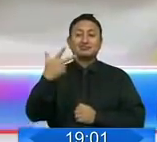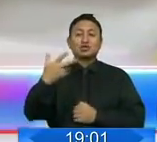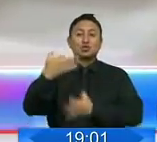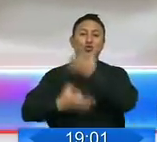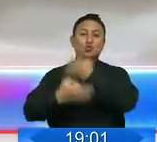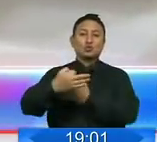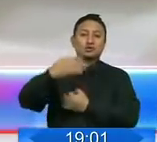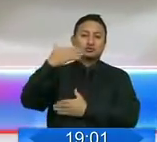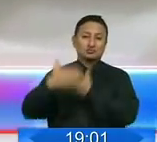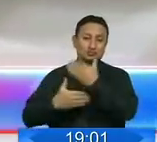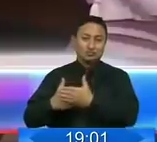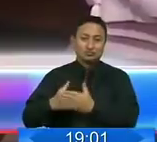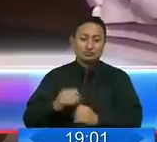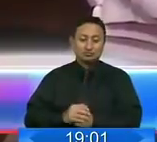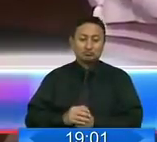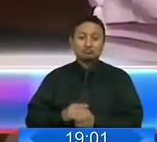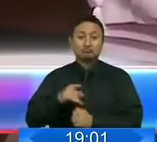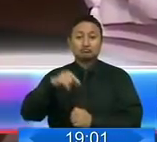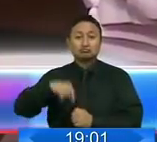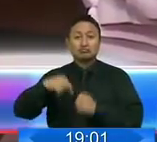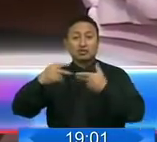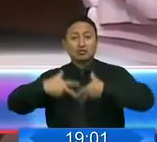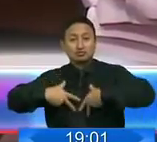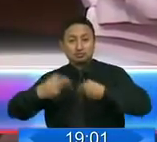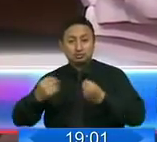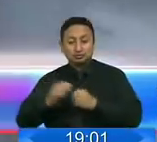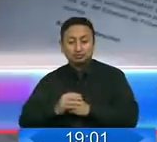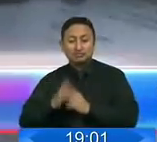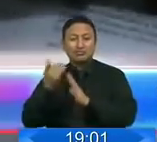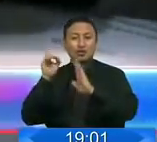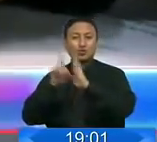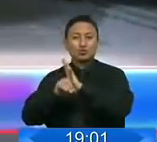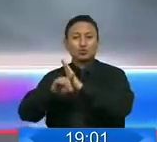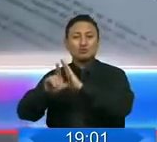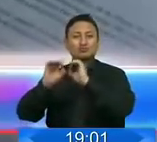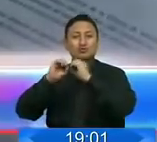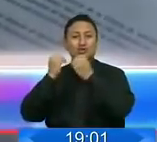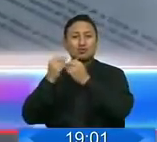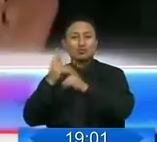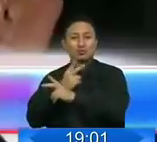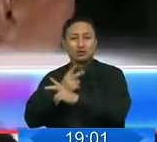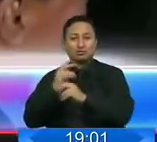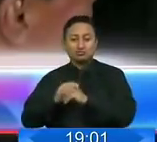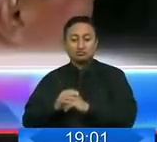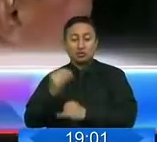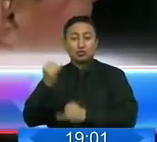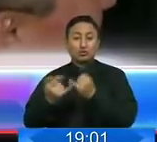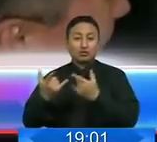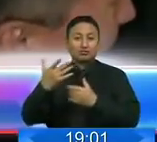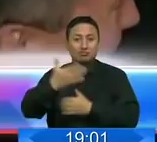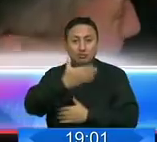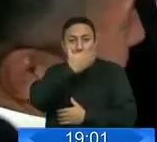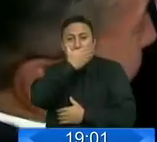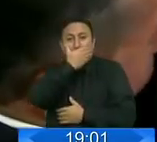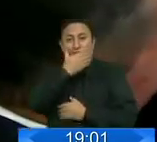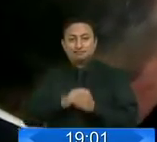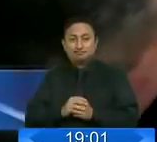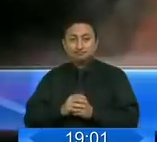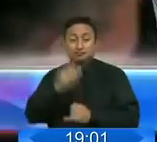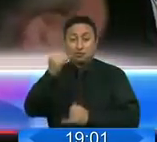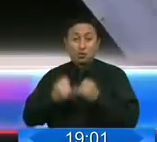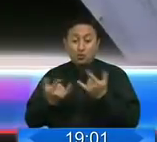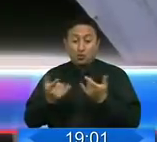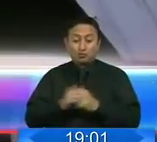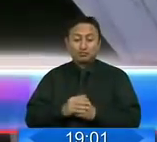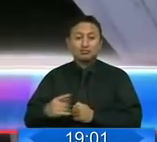judiciales que van desde peculado, pasando por denuncias de delincuencia organizada y hasta secuestro. Por este último caso, Correa tiene